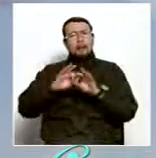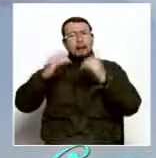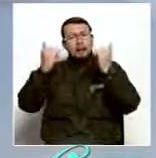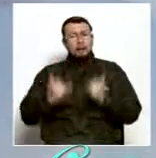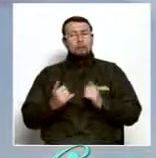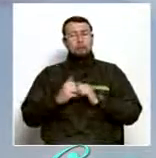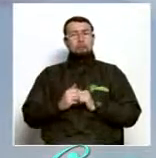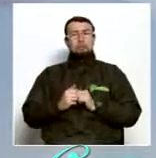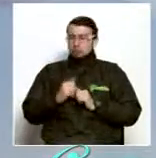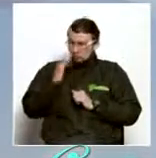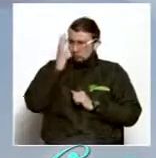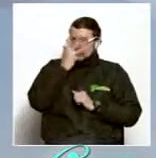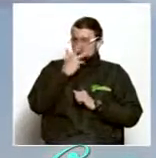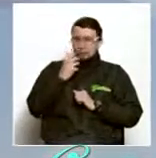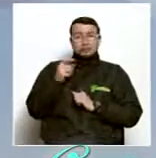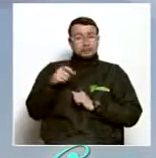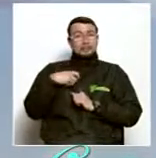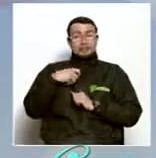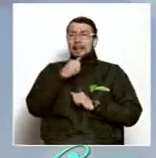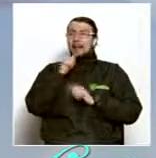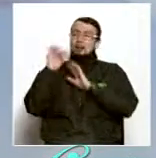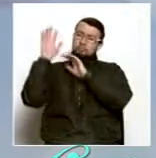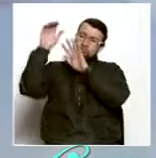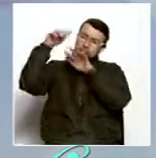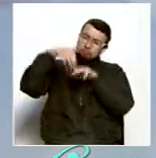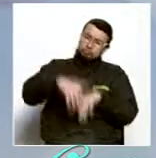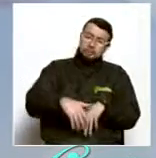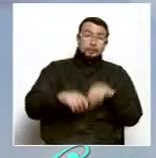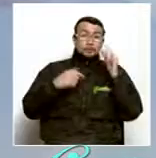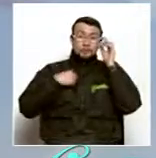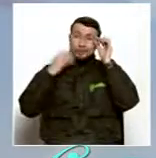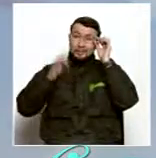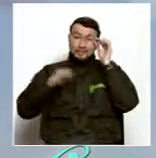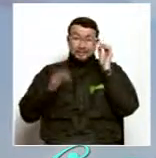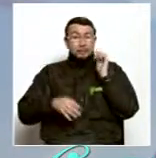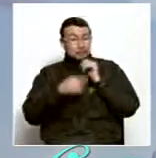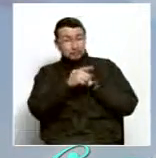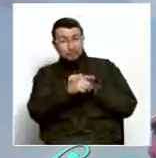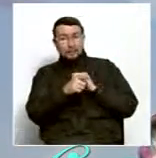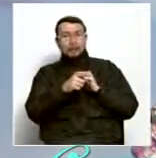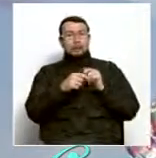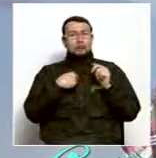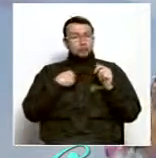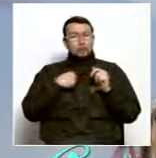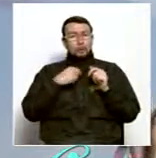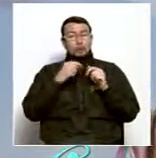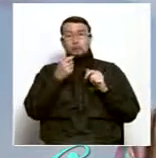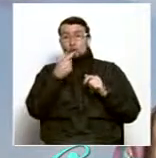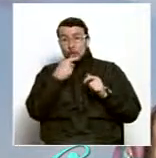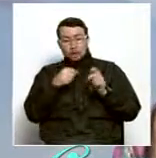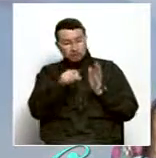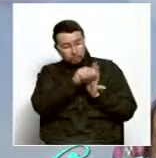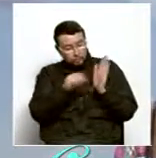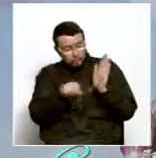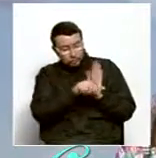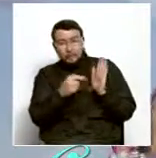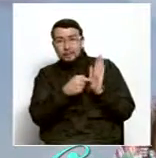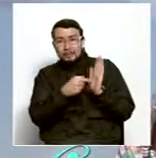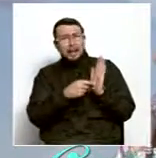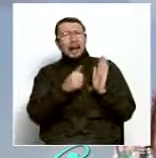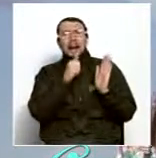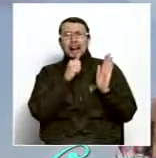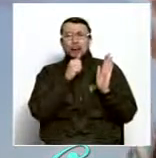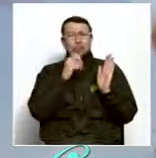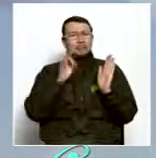muy lindo, y tiene la cascada. Yo por eso en todas las líneas de medicamentos míos, en las etiquetas aparece agua